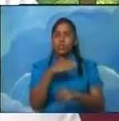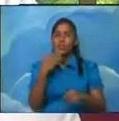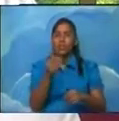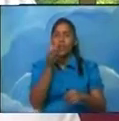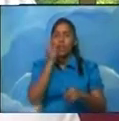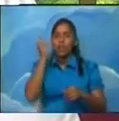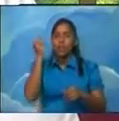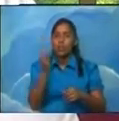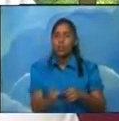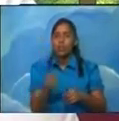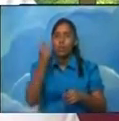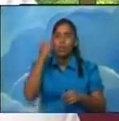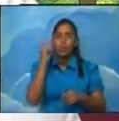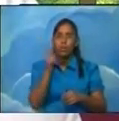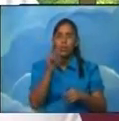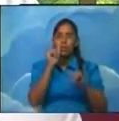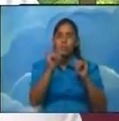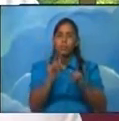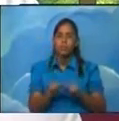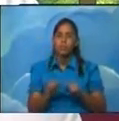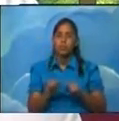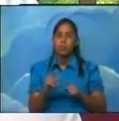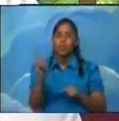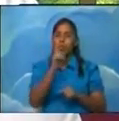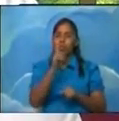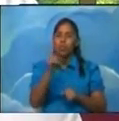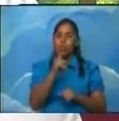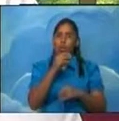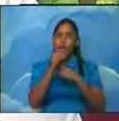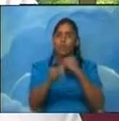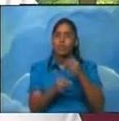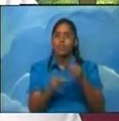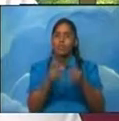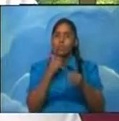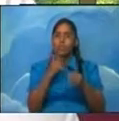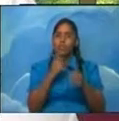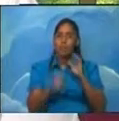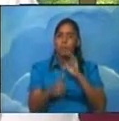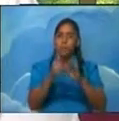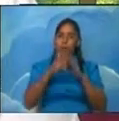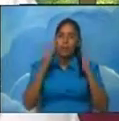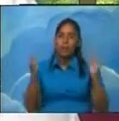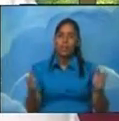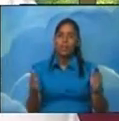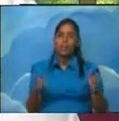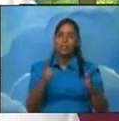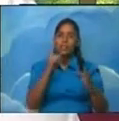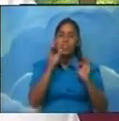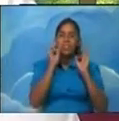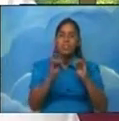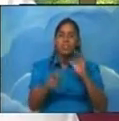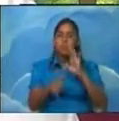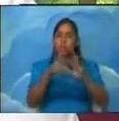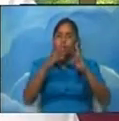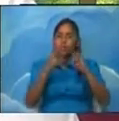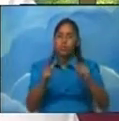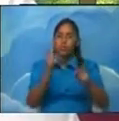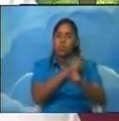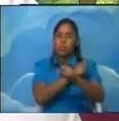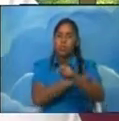juró por él mismo, no habiendo alguien más grande que él, ni más sublime y poderoso